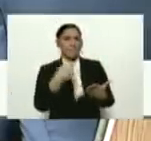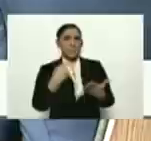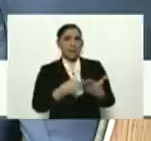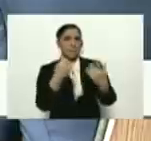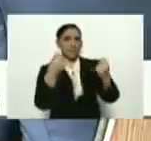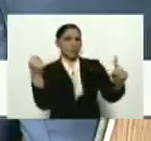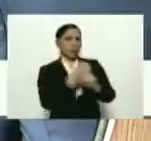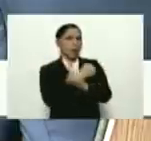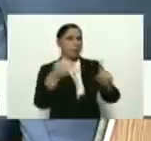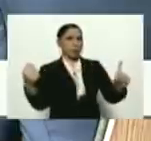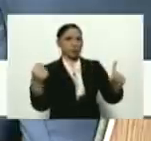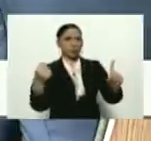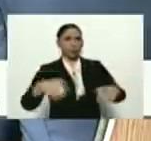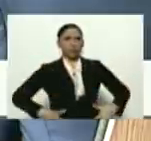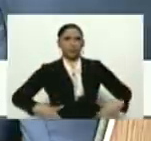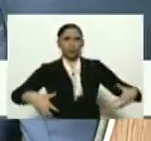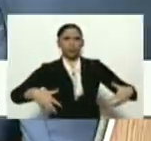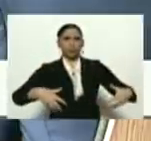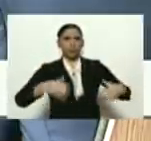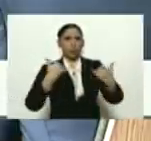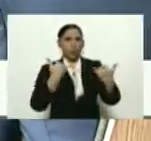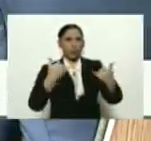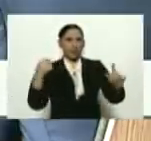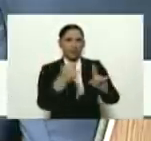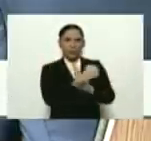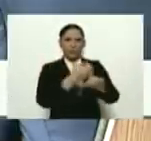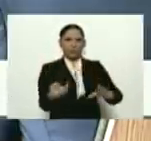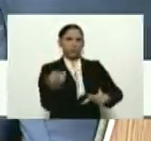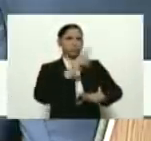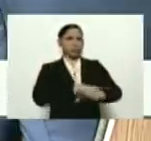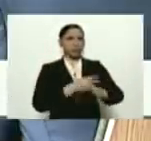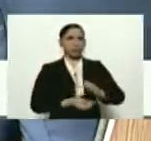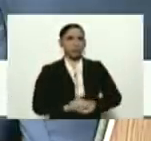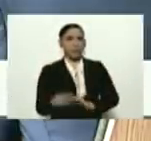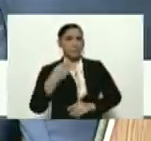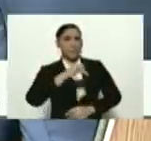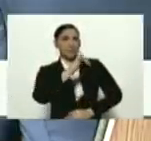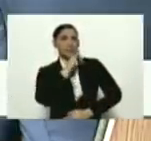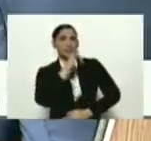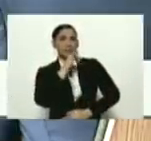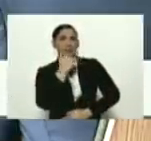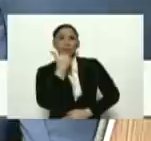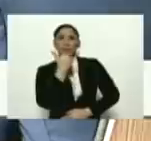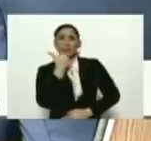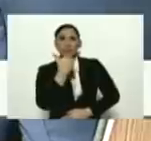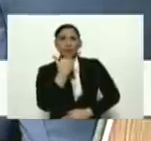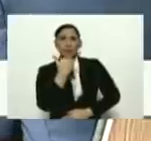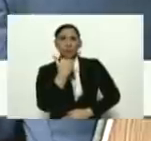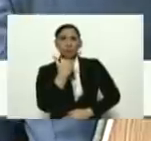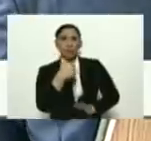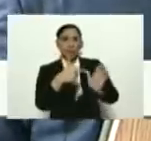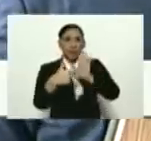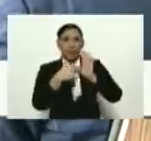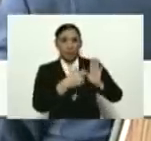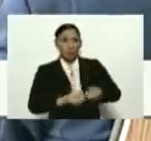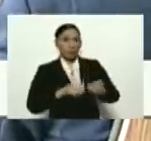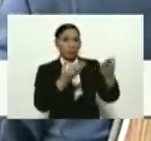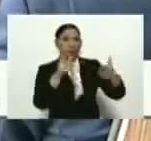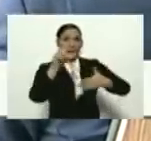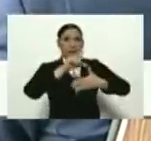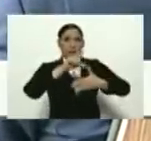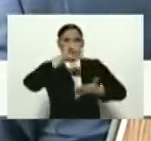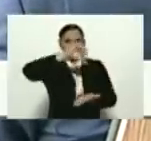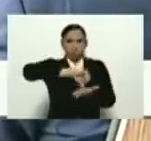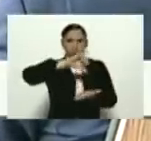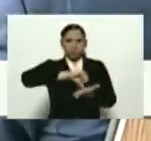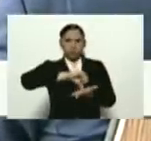abusos del capitalismo en su versión salvaje. El más cercano ejemplo lo ofrece América Latina, que se ha convertido en el